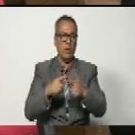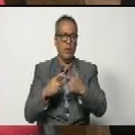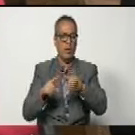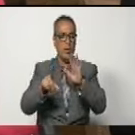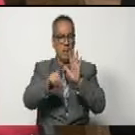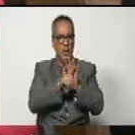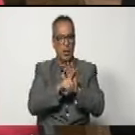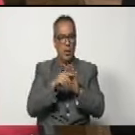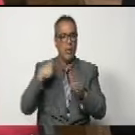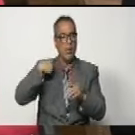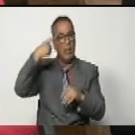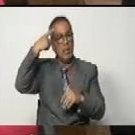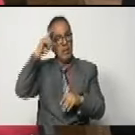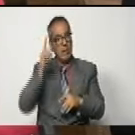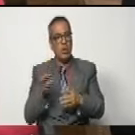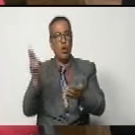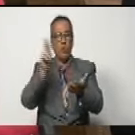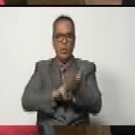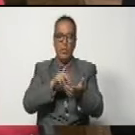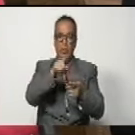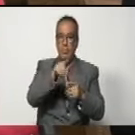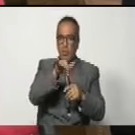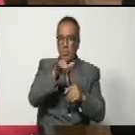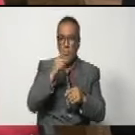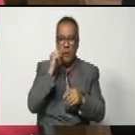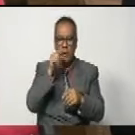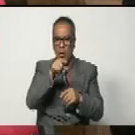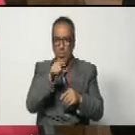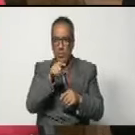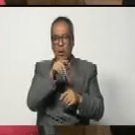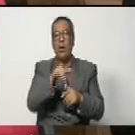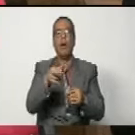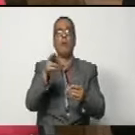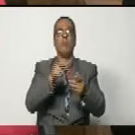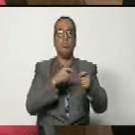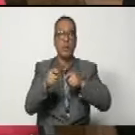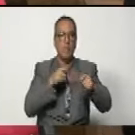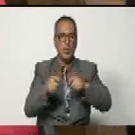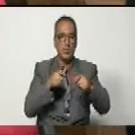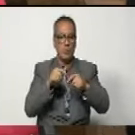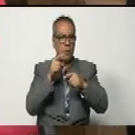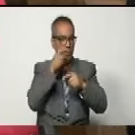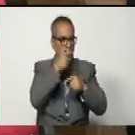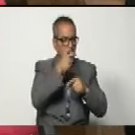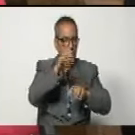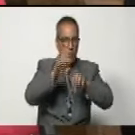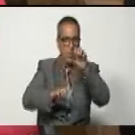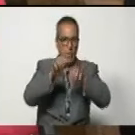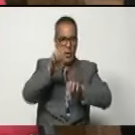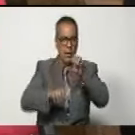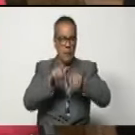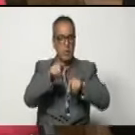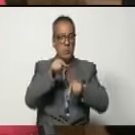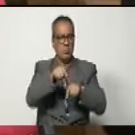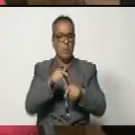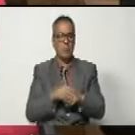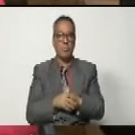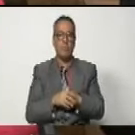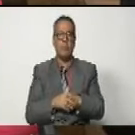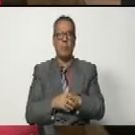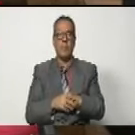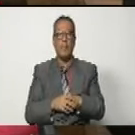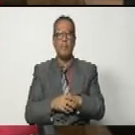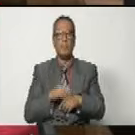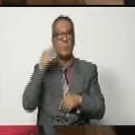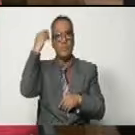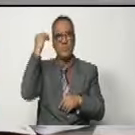leyes. En caso de reincidencia, el transgresor será sometido a acciones de monitoreo y evaluación. Es todo, vicepresidente.